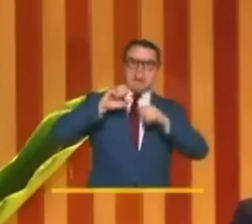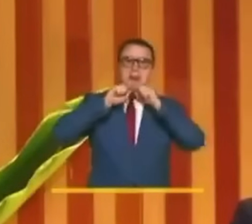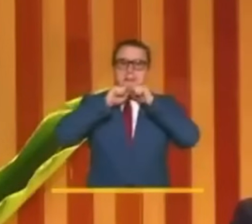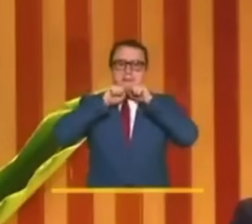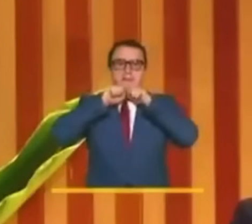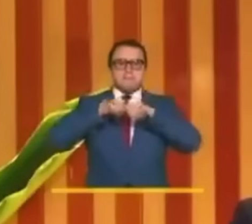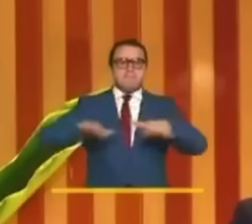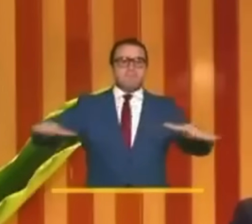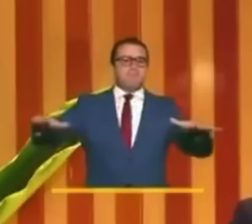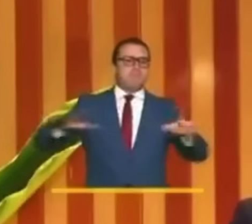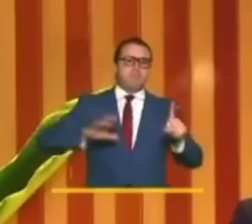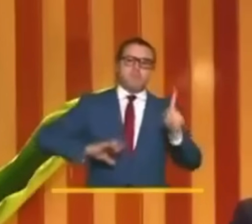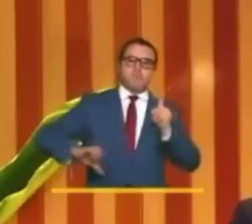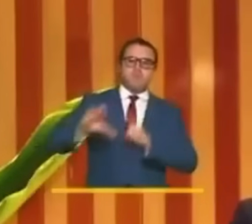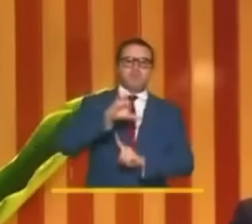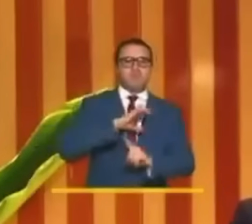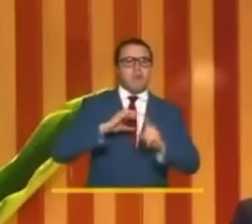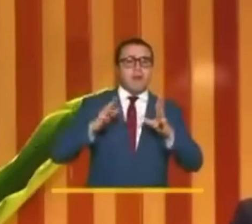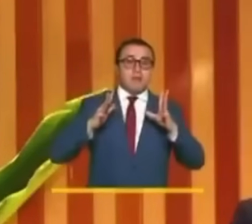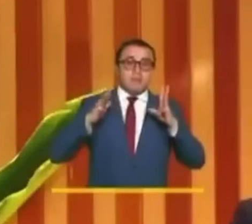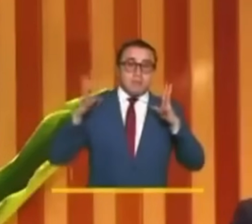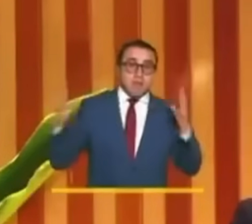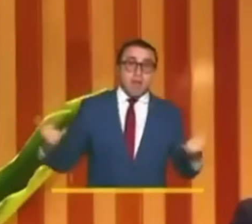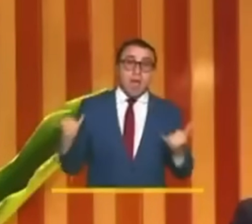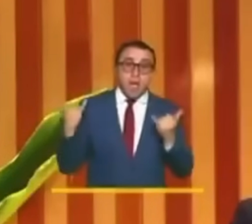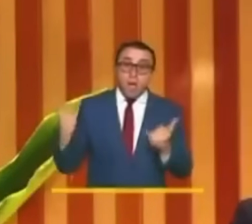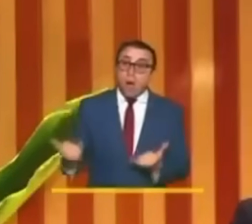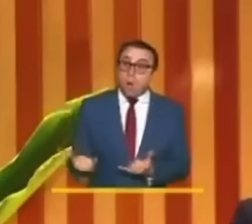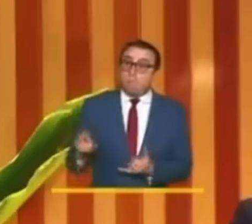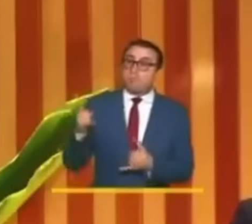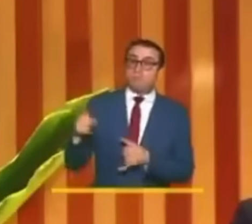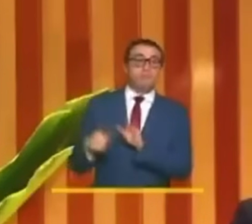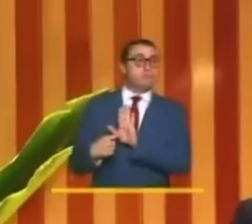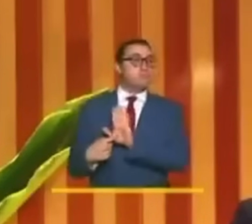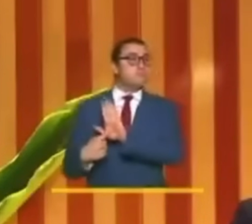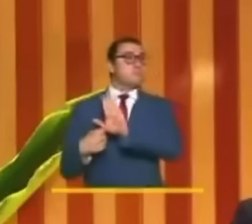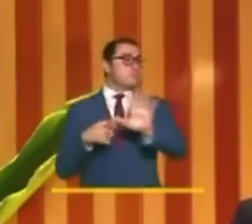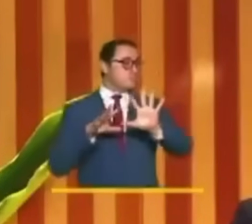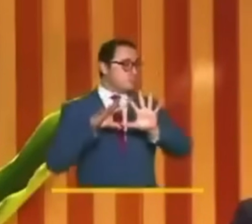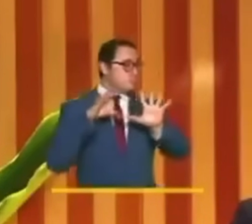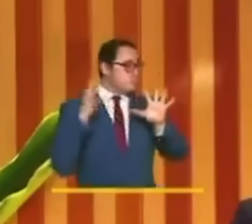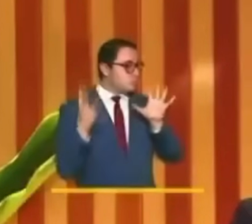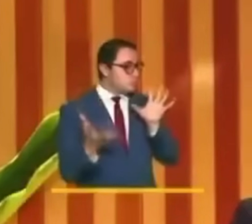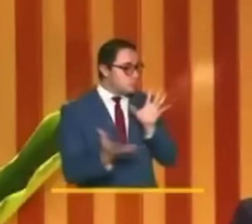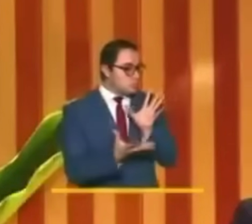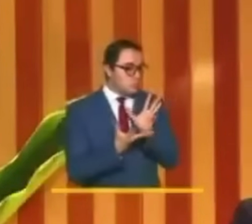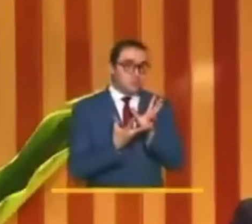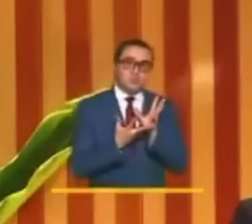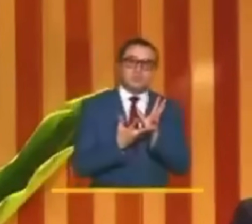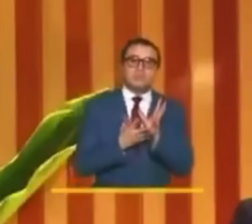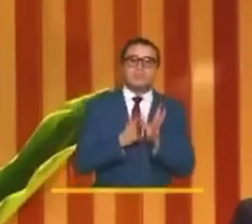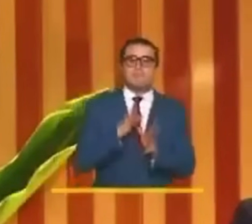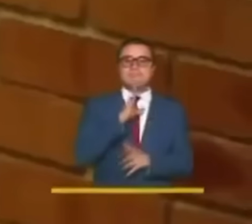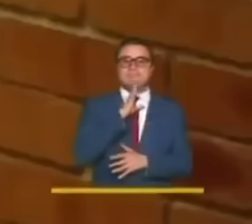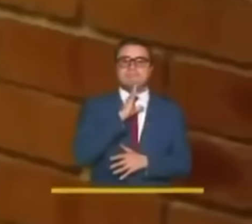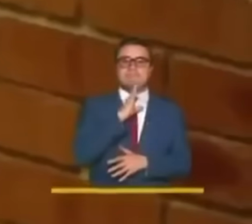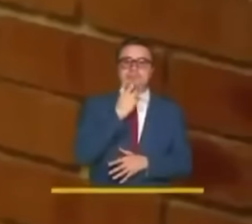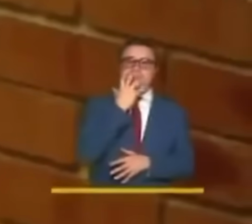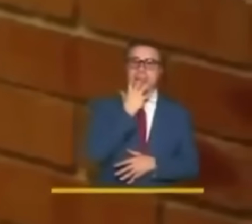cultural enorme que aún brilla en la humanidad. Es la explosión de Gabriel García